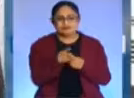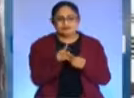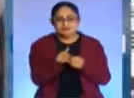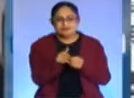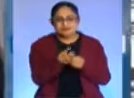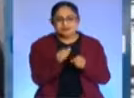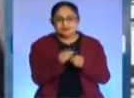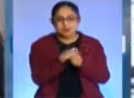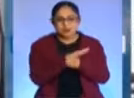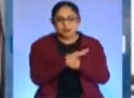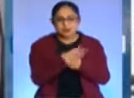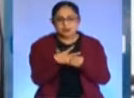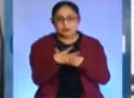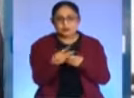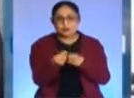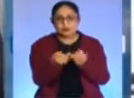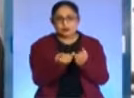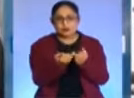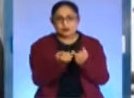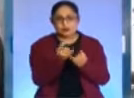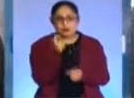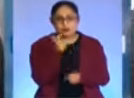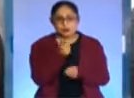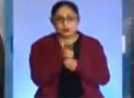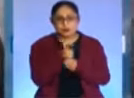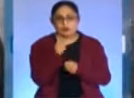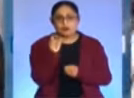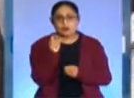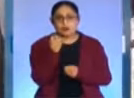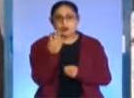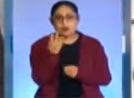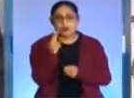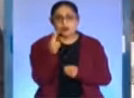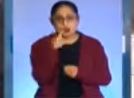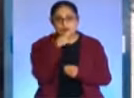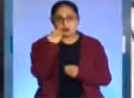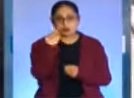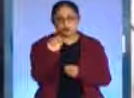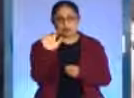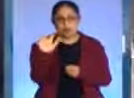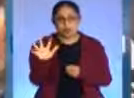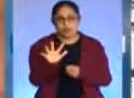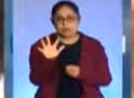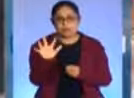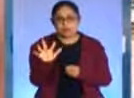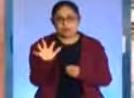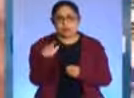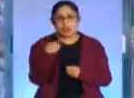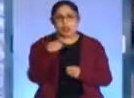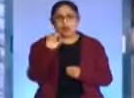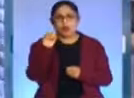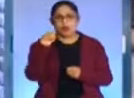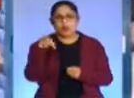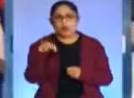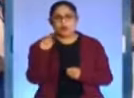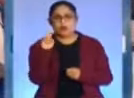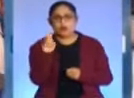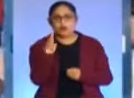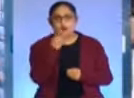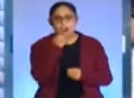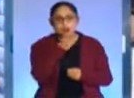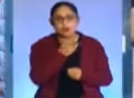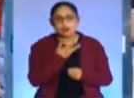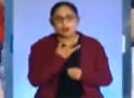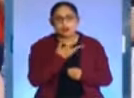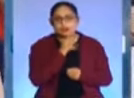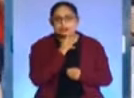mundo. Fue el 24 de noviembre que se detectó por primera vez en Sudáfrica. 2 días después, la Organización Mundial de la Salud la catalogó como variante